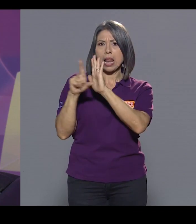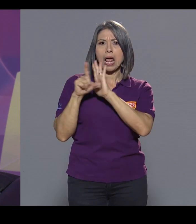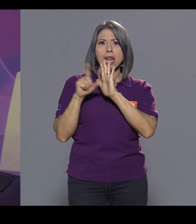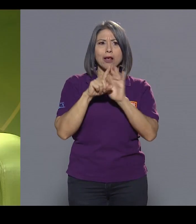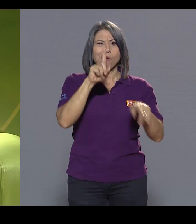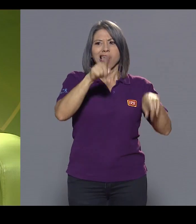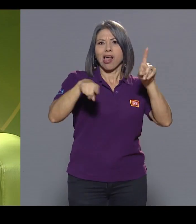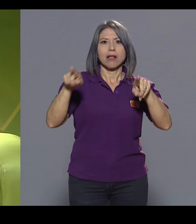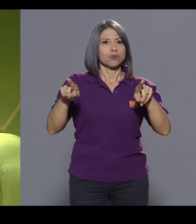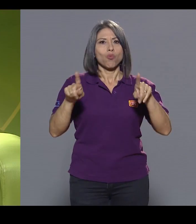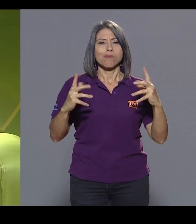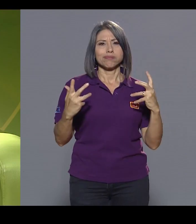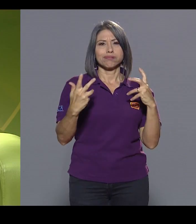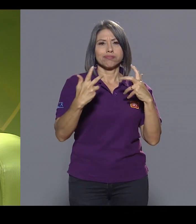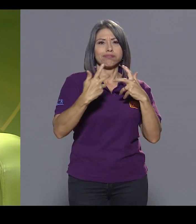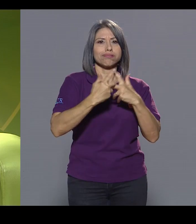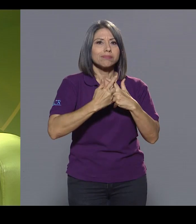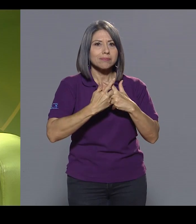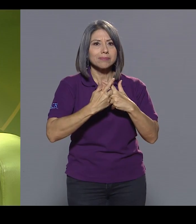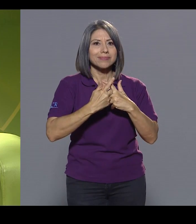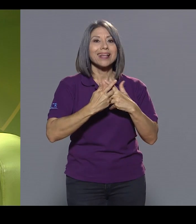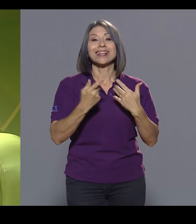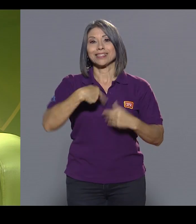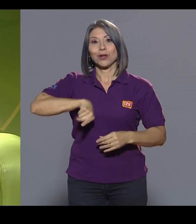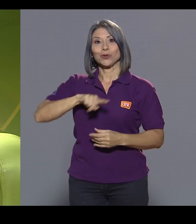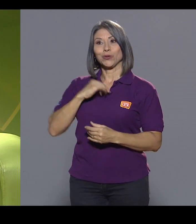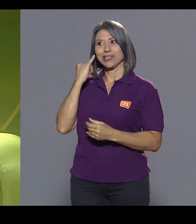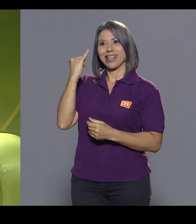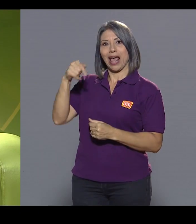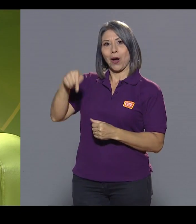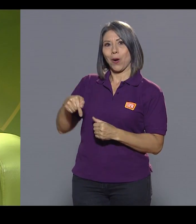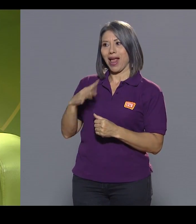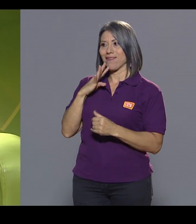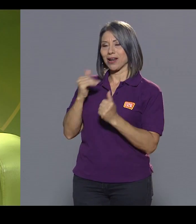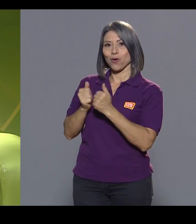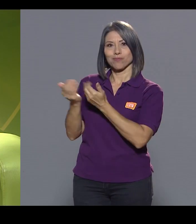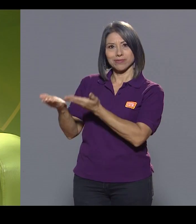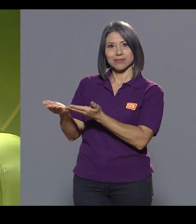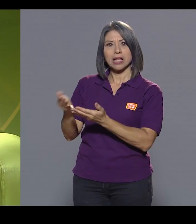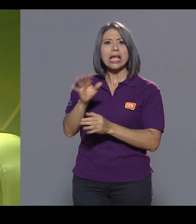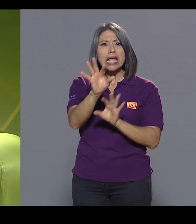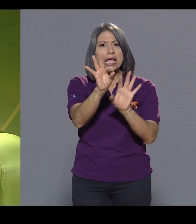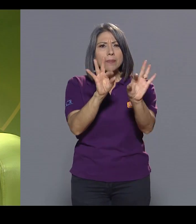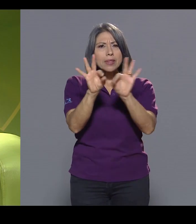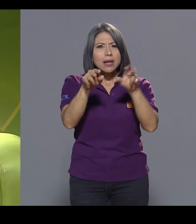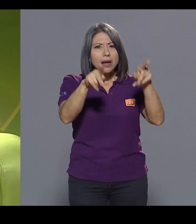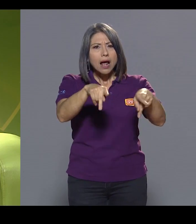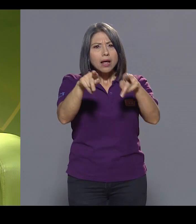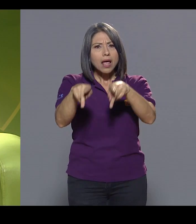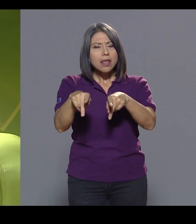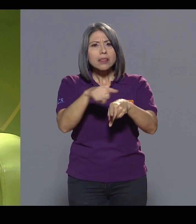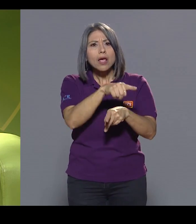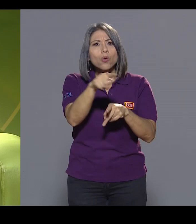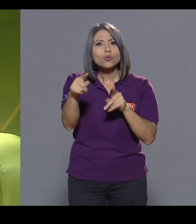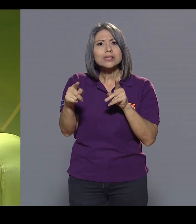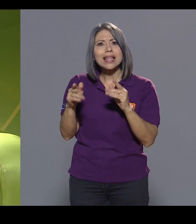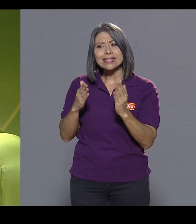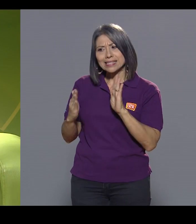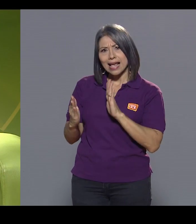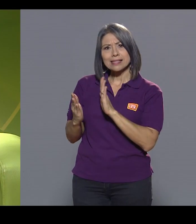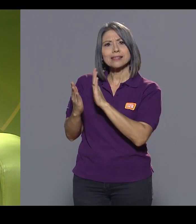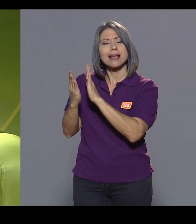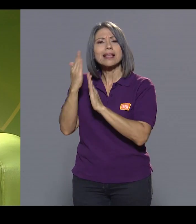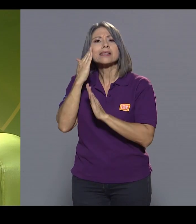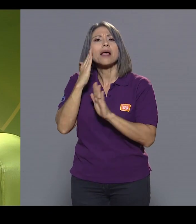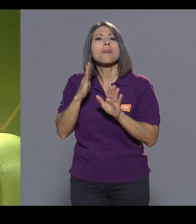sí, inclusive la idea de conversar hoy con la diputada Catalina Montero es invitar a la gente a que se acerque y sepa cómo